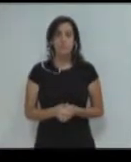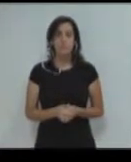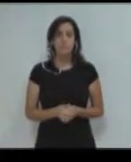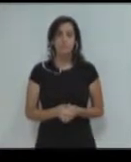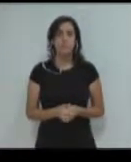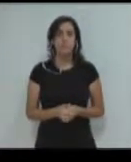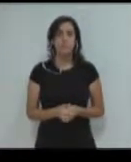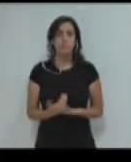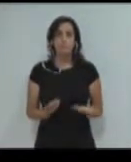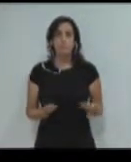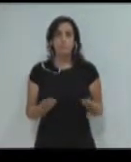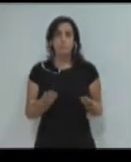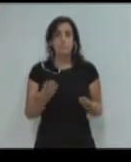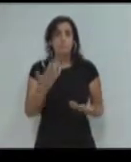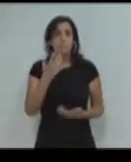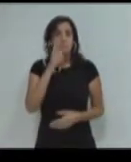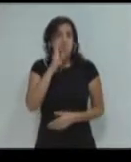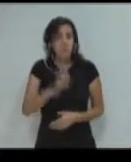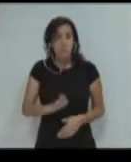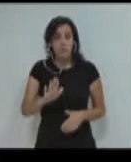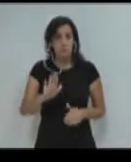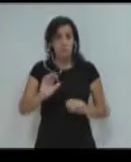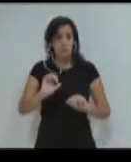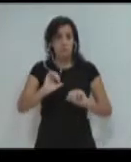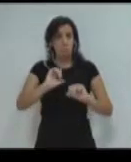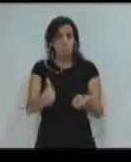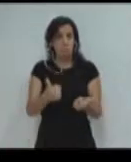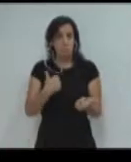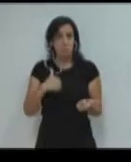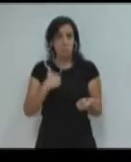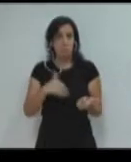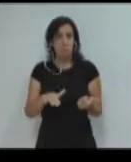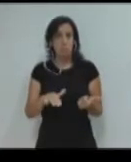Y bueno, si os parece, podemos empezar un poco